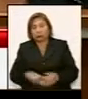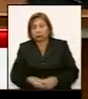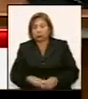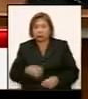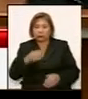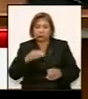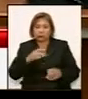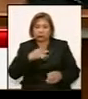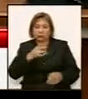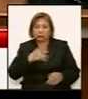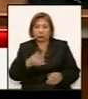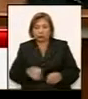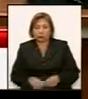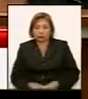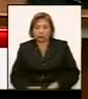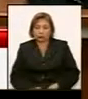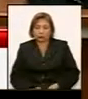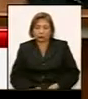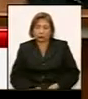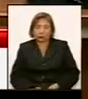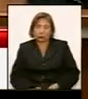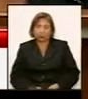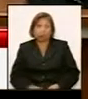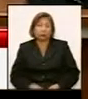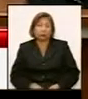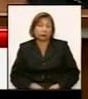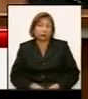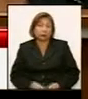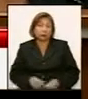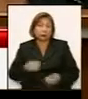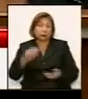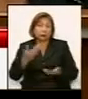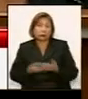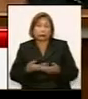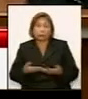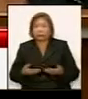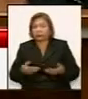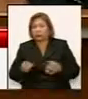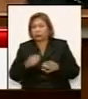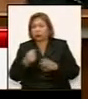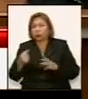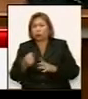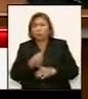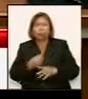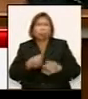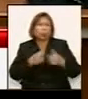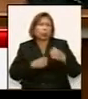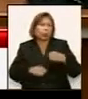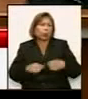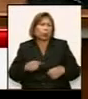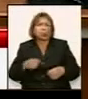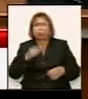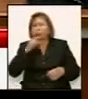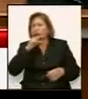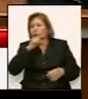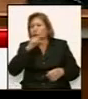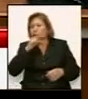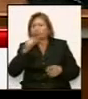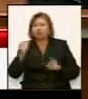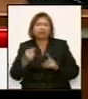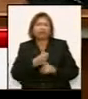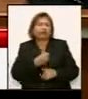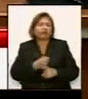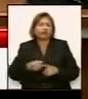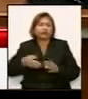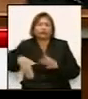sensación de impunidad que hace tanto daño a las mujeres tienen que enfrentar violencia